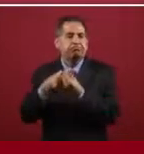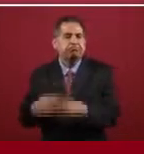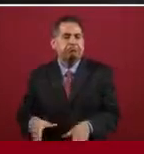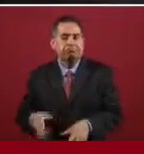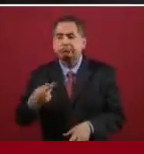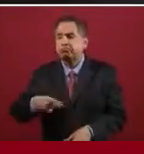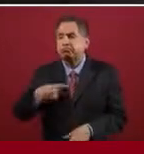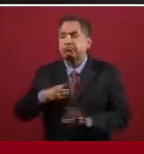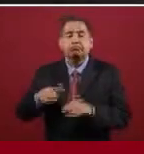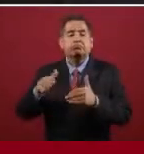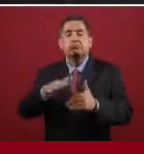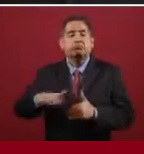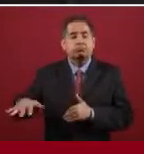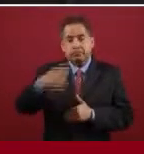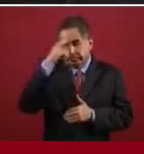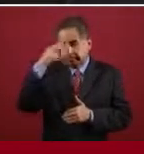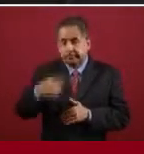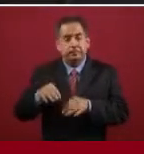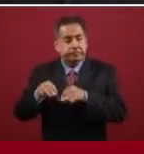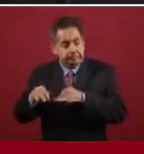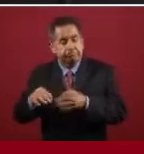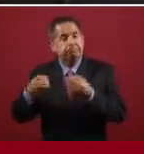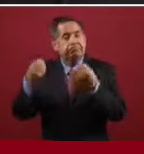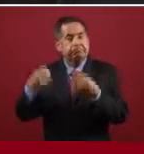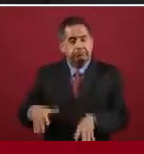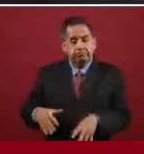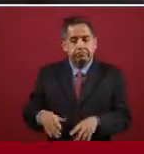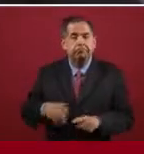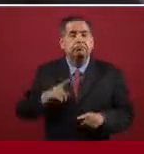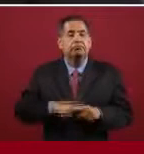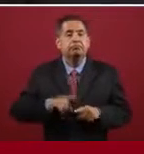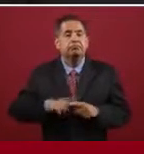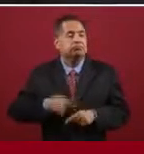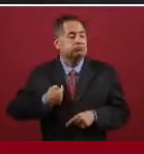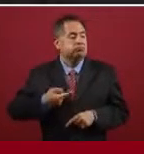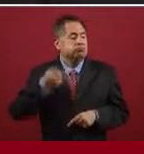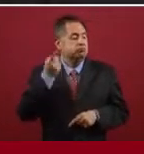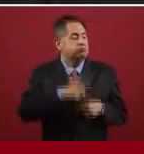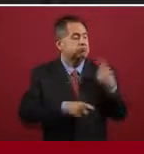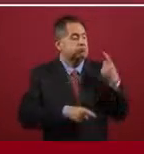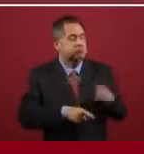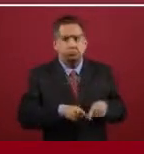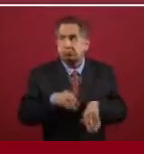los mexicanos, por consigna.